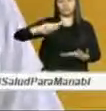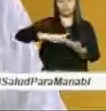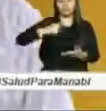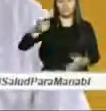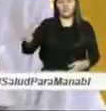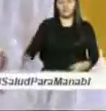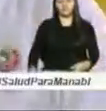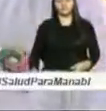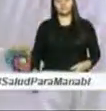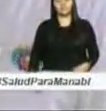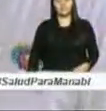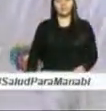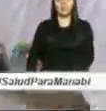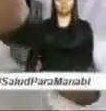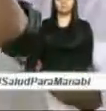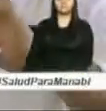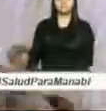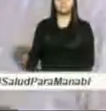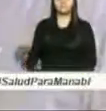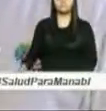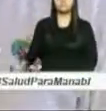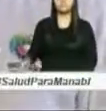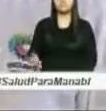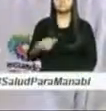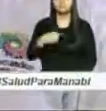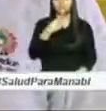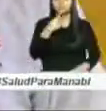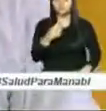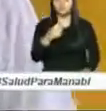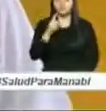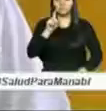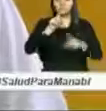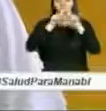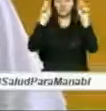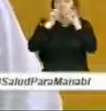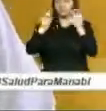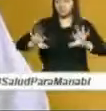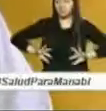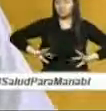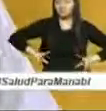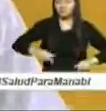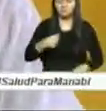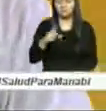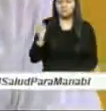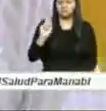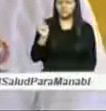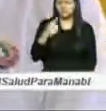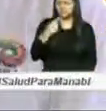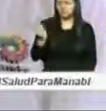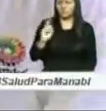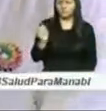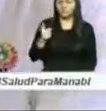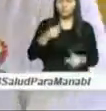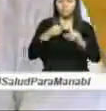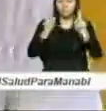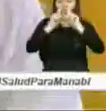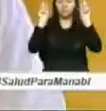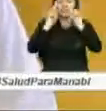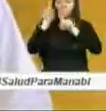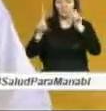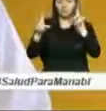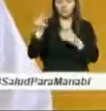tenían estos empresarios. Nadie está diciendo que los empresarios son delincuentes, pero nadie puede negar que había empresarios que evadían